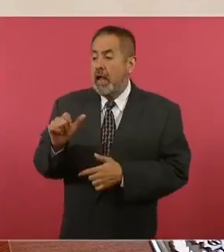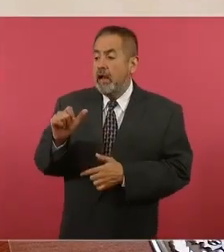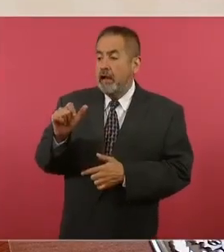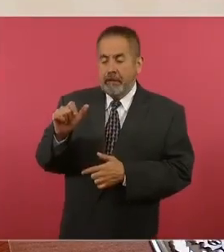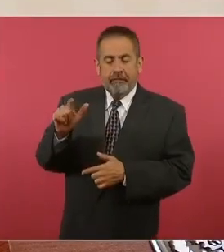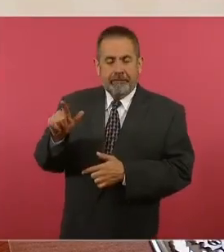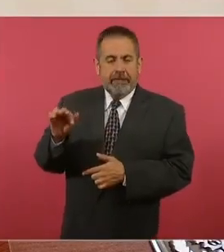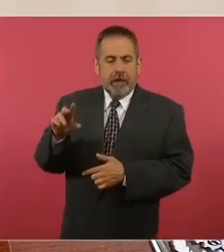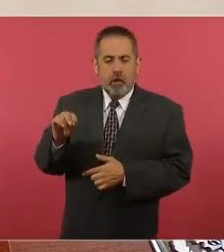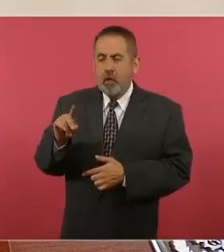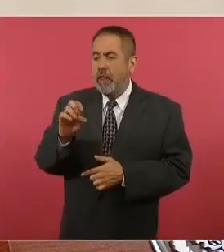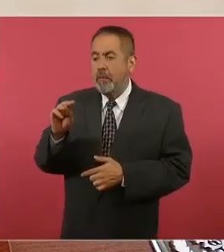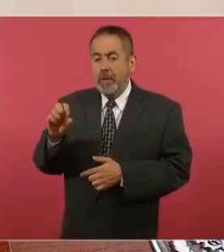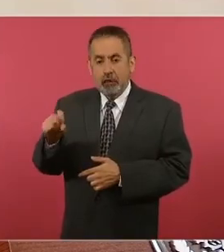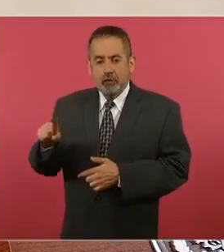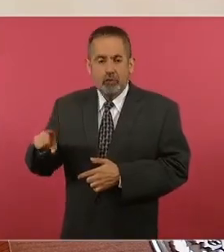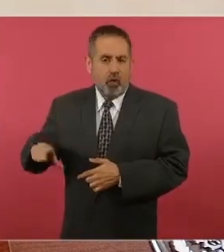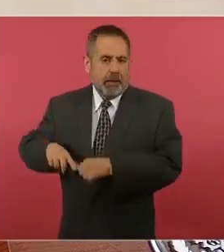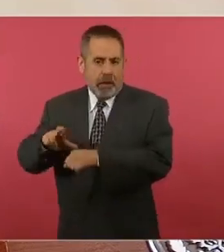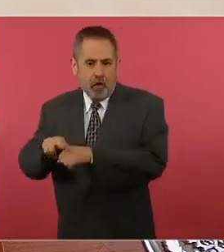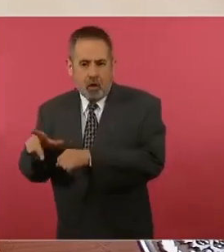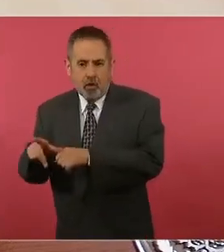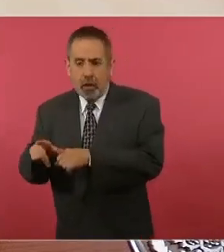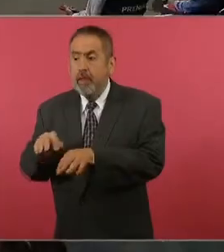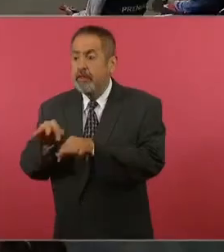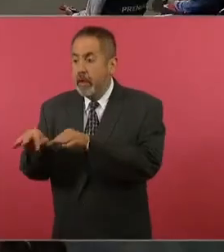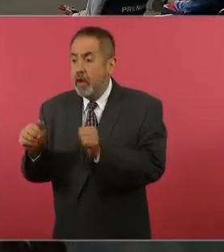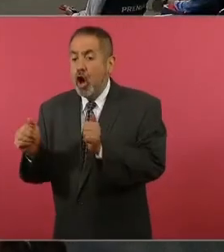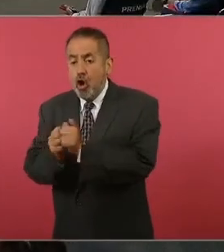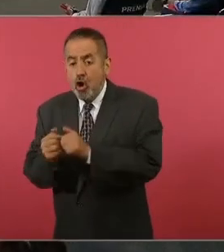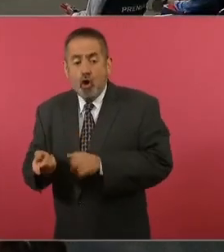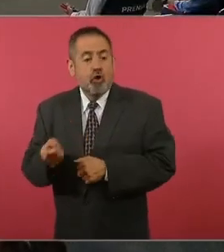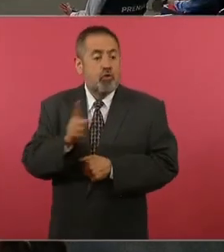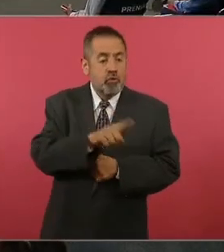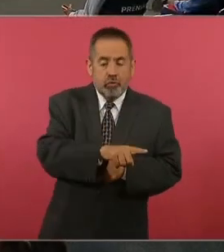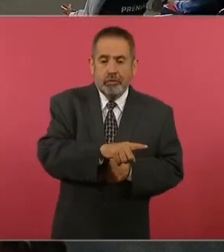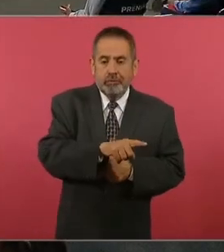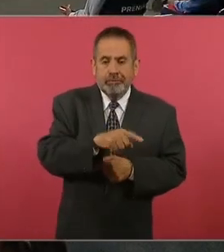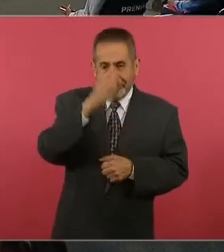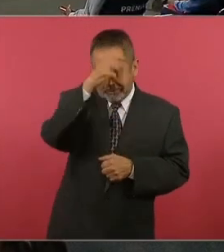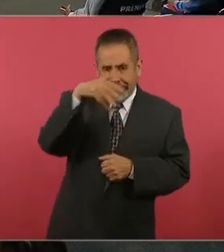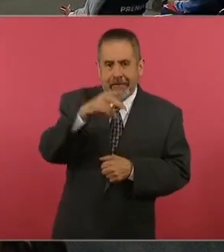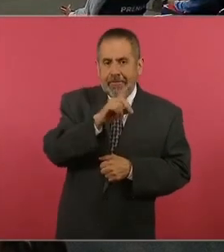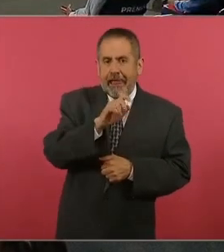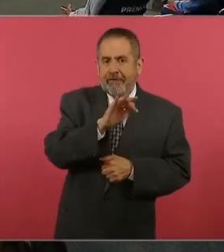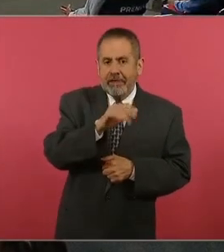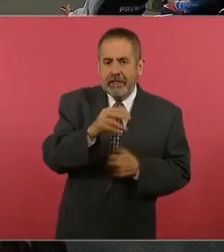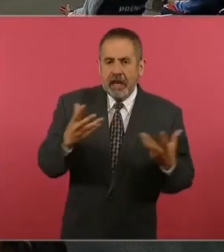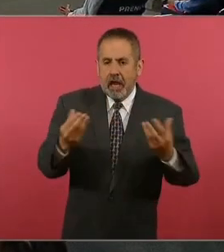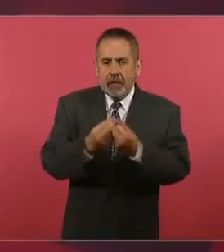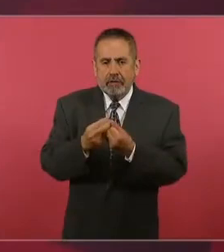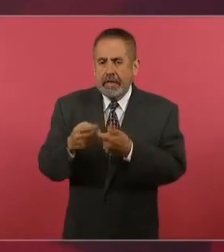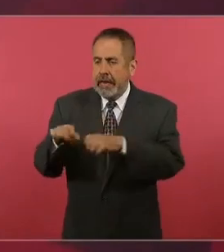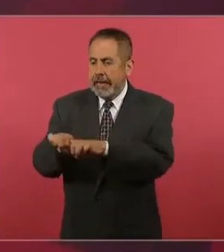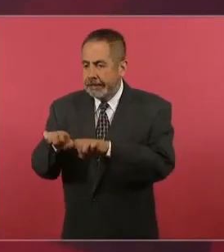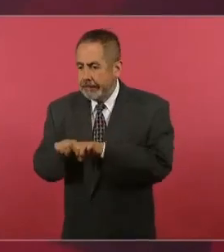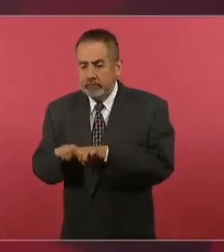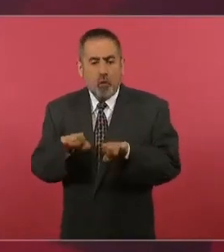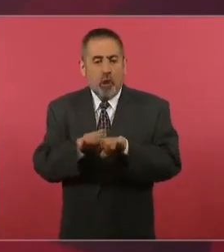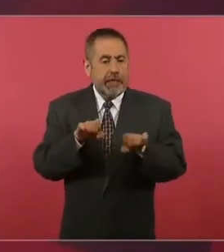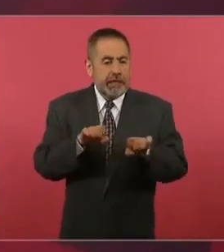esté trabajando con la maestra Delfina, que